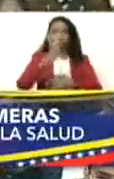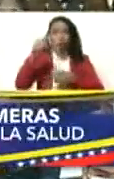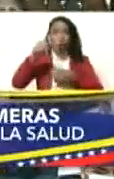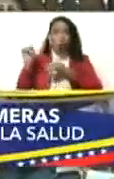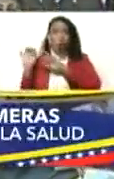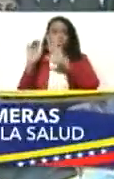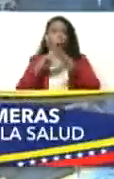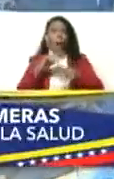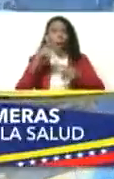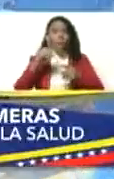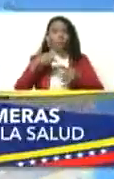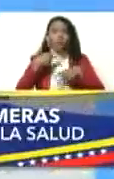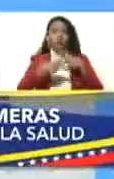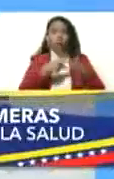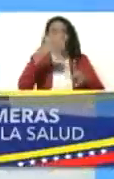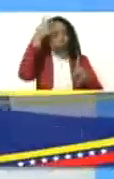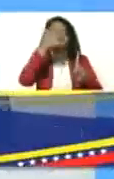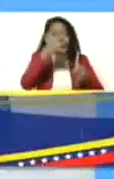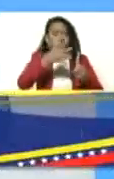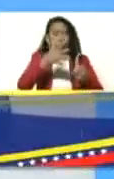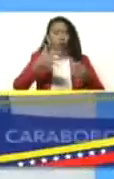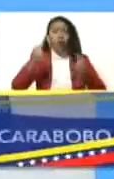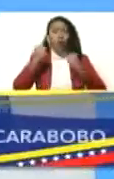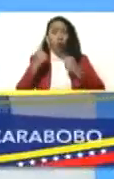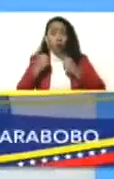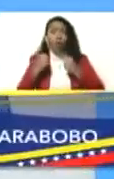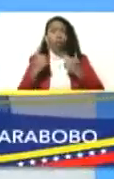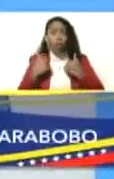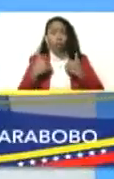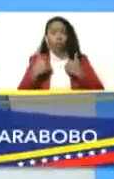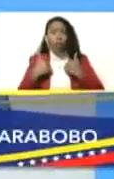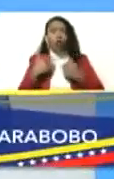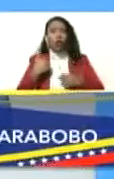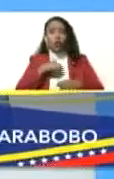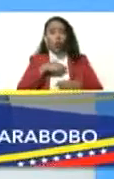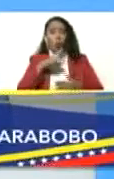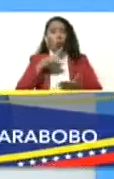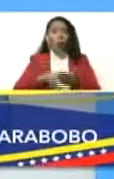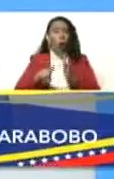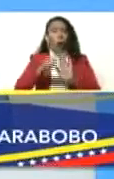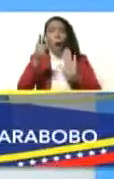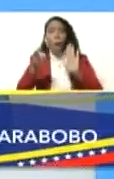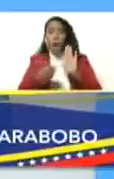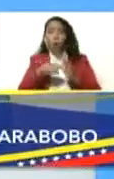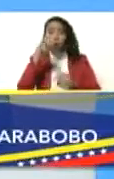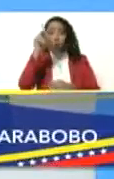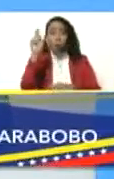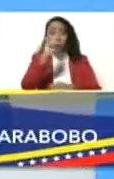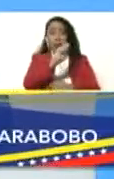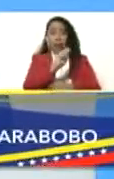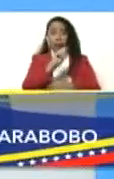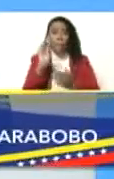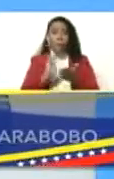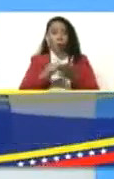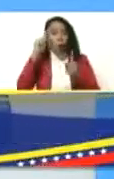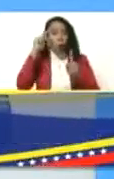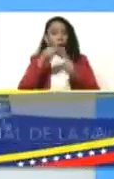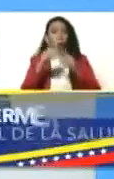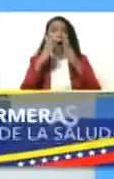de formación arduo, constante, llegamos a cumplir lo que hace algunos meses nos trazamos, una